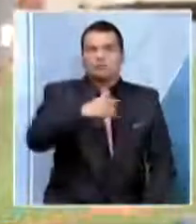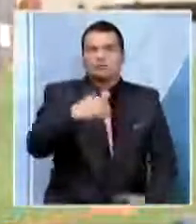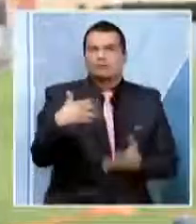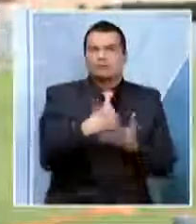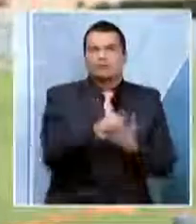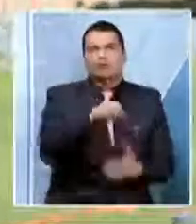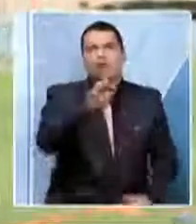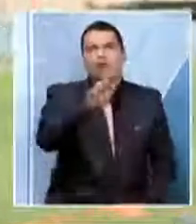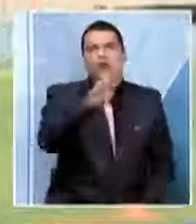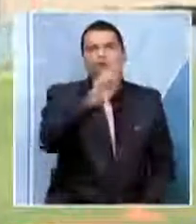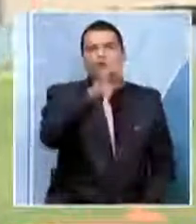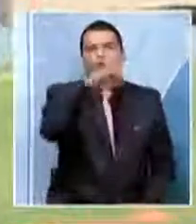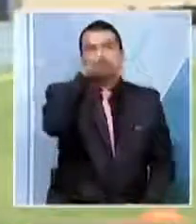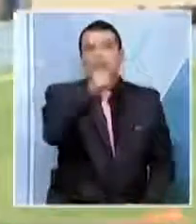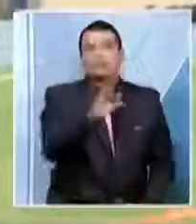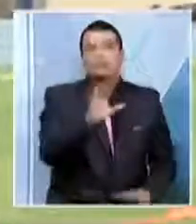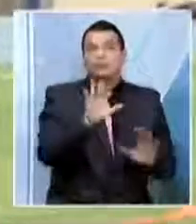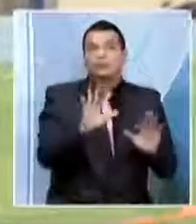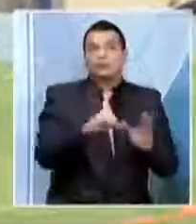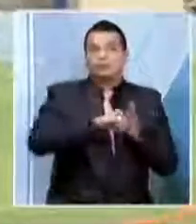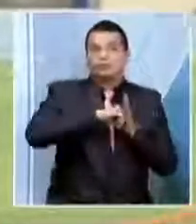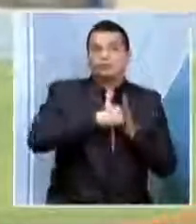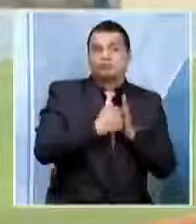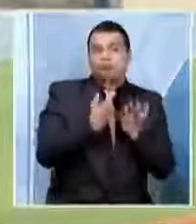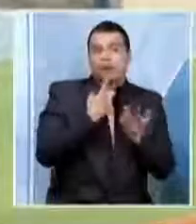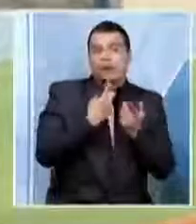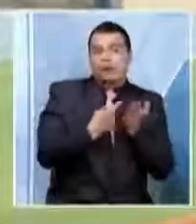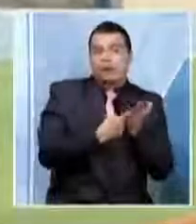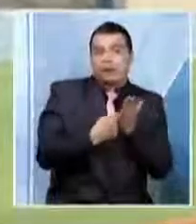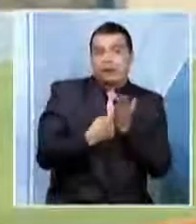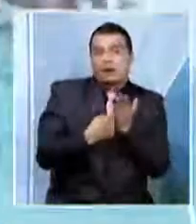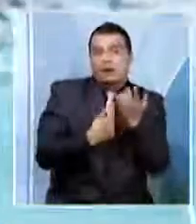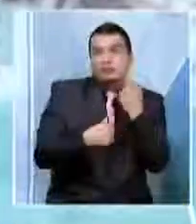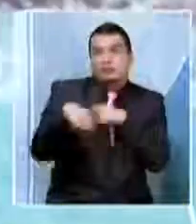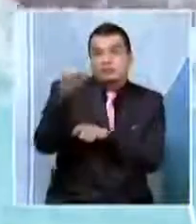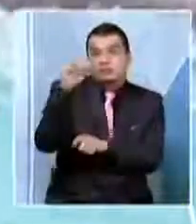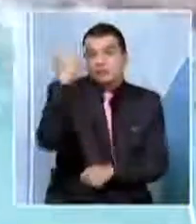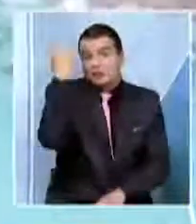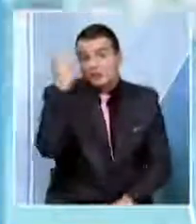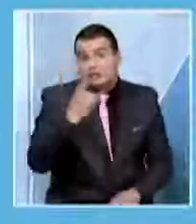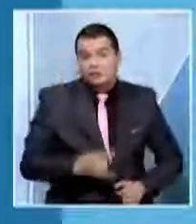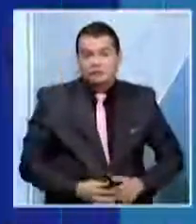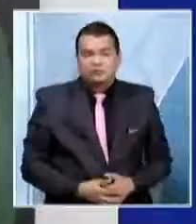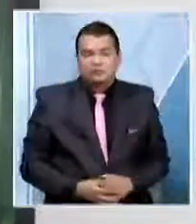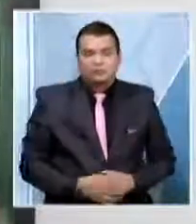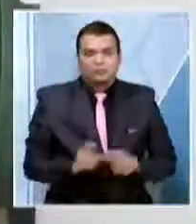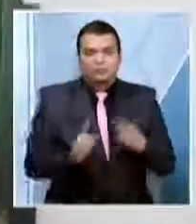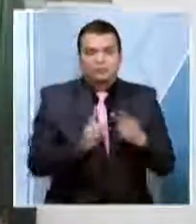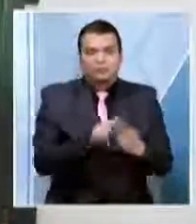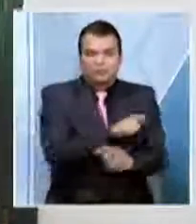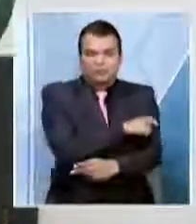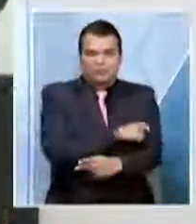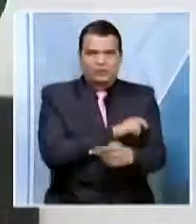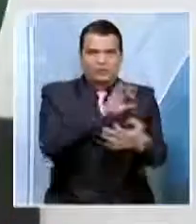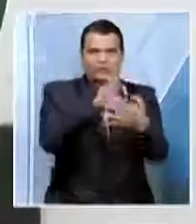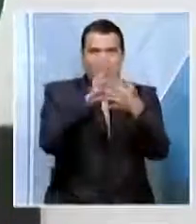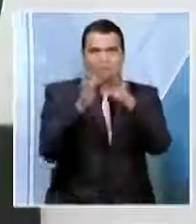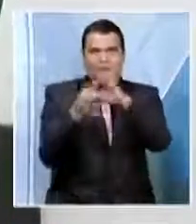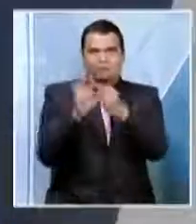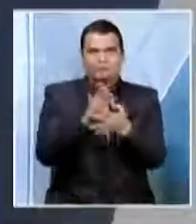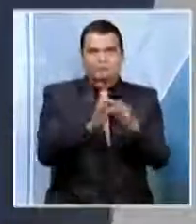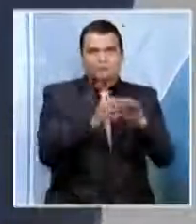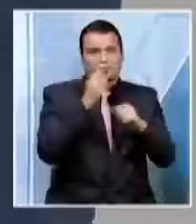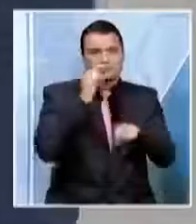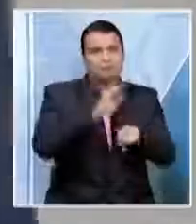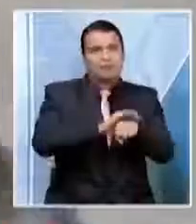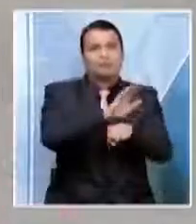nombre del equipo está en reserva y los rojos analizan la propuesta para la venta de Vergara. El Comité Olímpico Colombiano solicitó a las